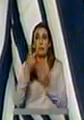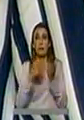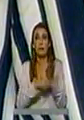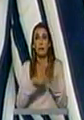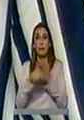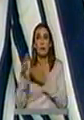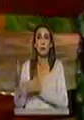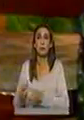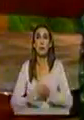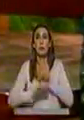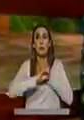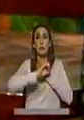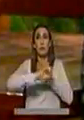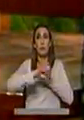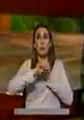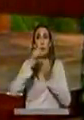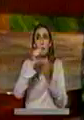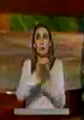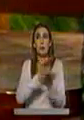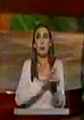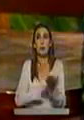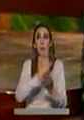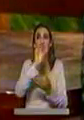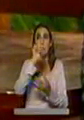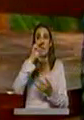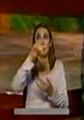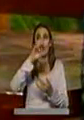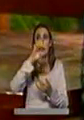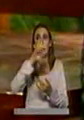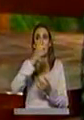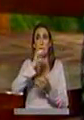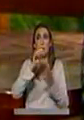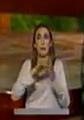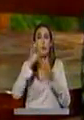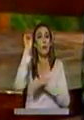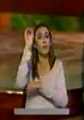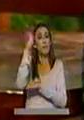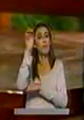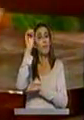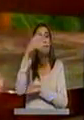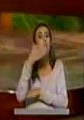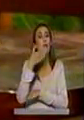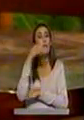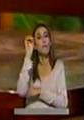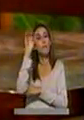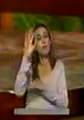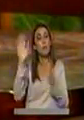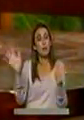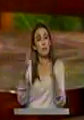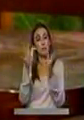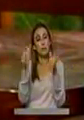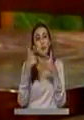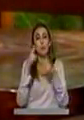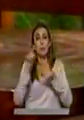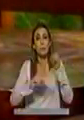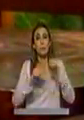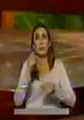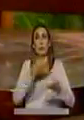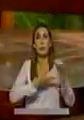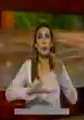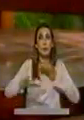y promociona un proyecto MAIS, que se trata de convenciones, de incentivos, de meeting,